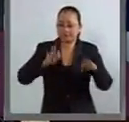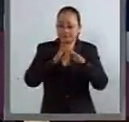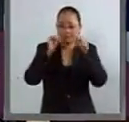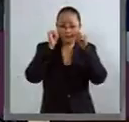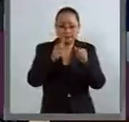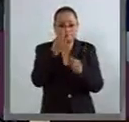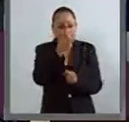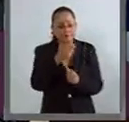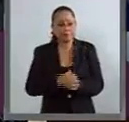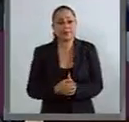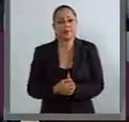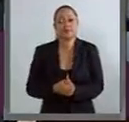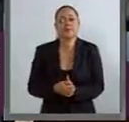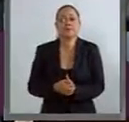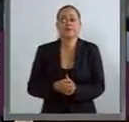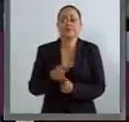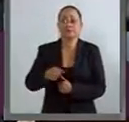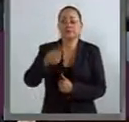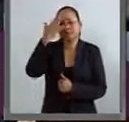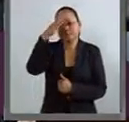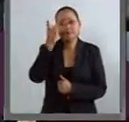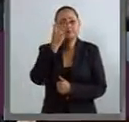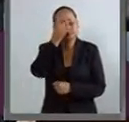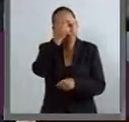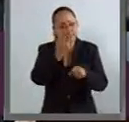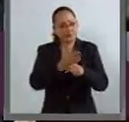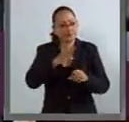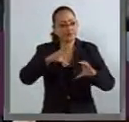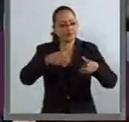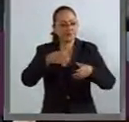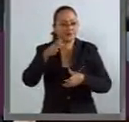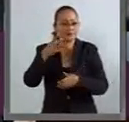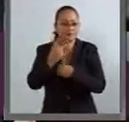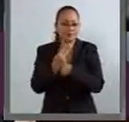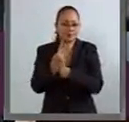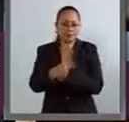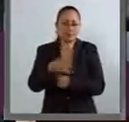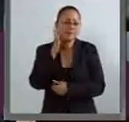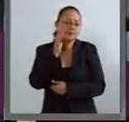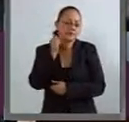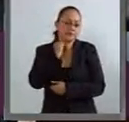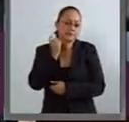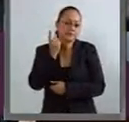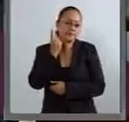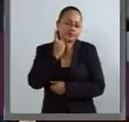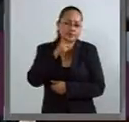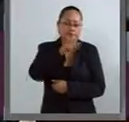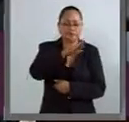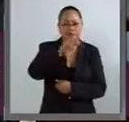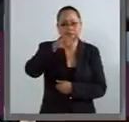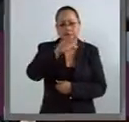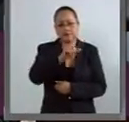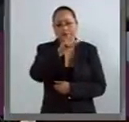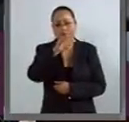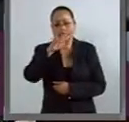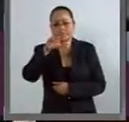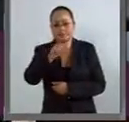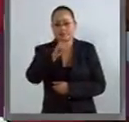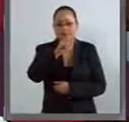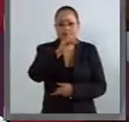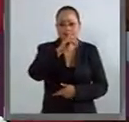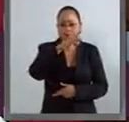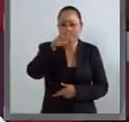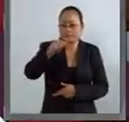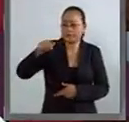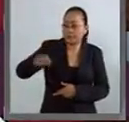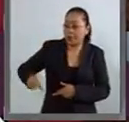atención. Hablaba la señora directora del canal del Congreso, Blanca Lilia Ibarra, que gobernar es comunicar.